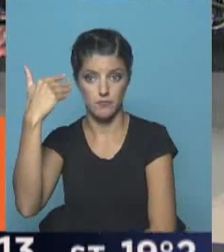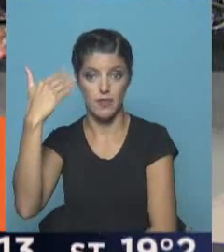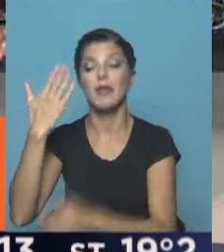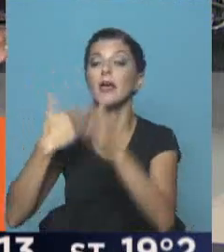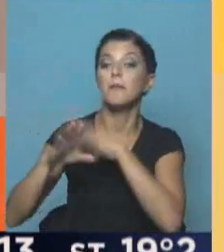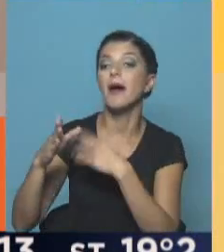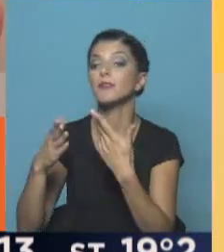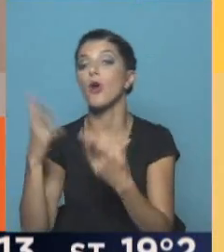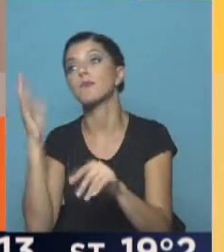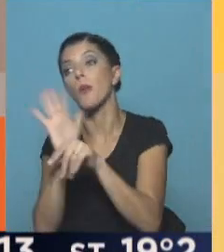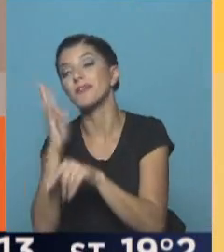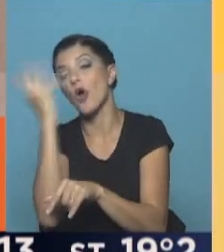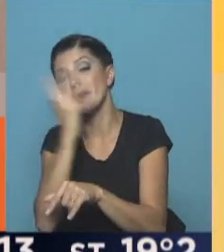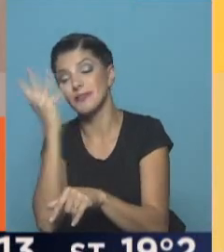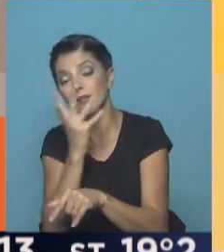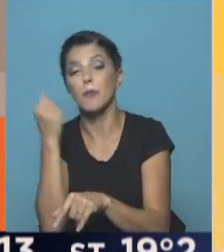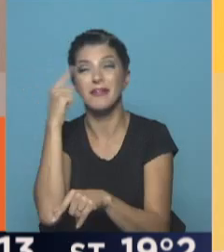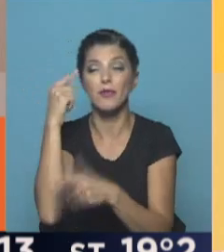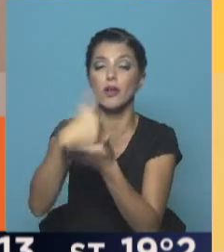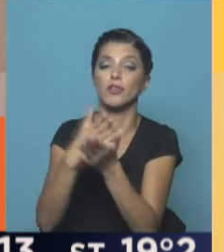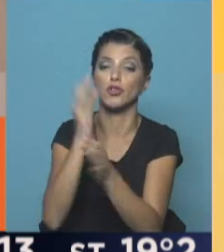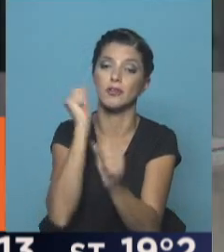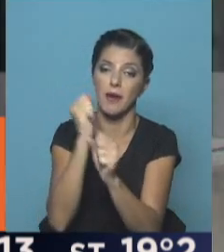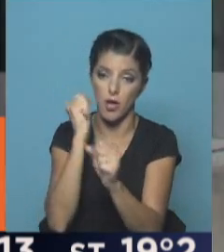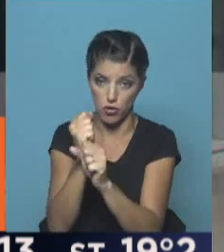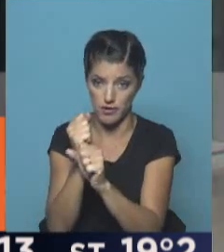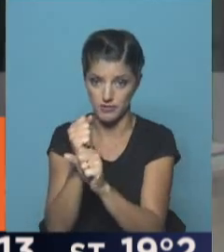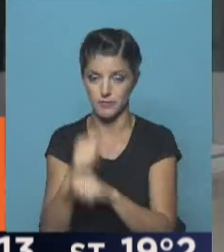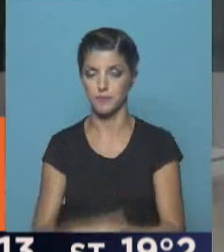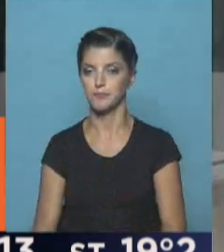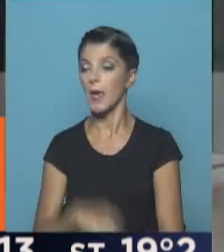para esos obreros, esos trabajadores. O sea, los disconformes, Sí, digamos.